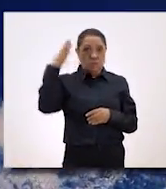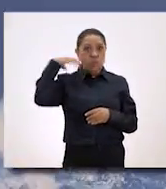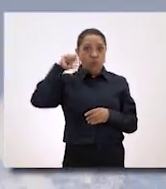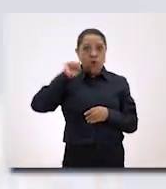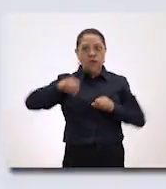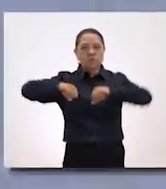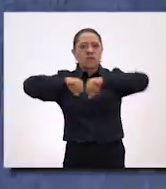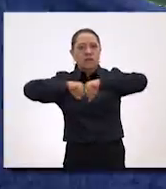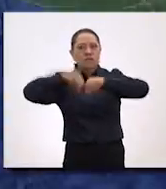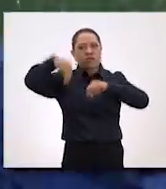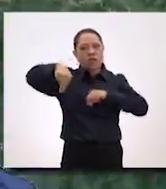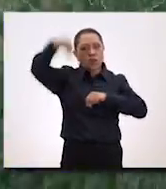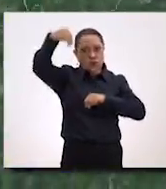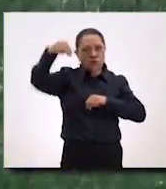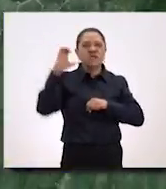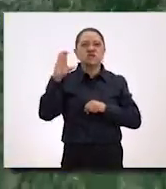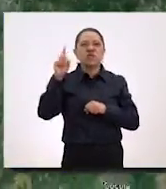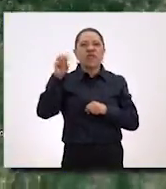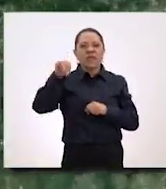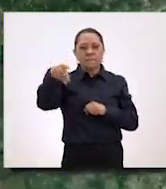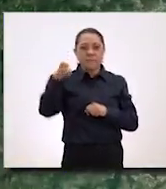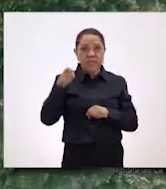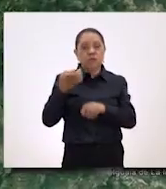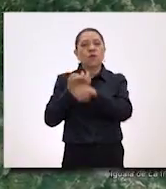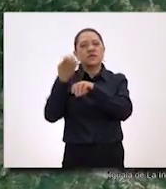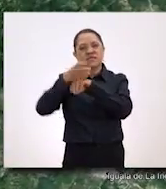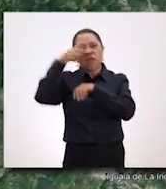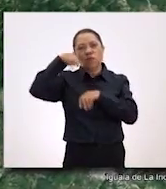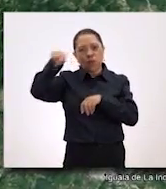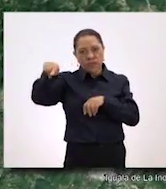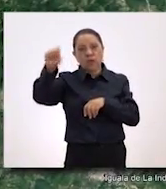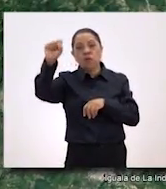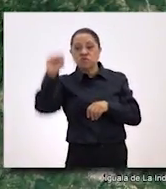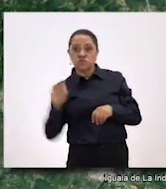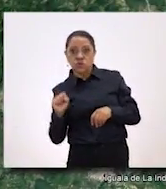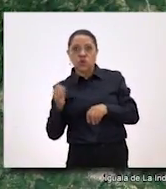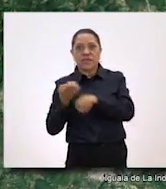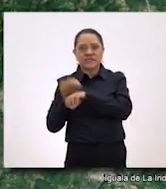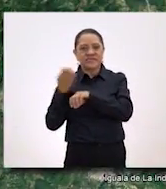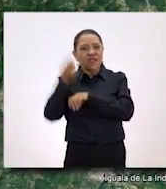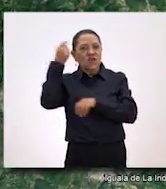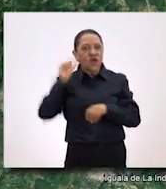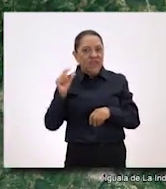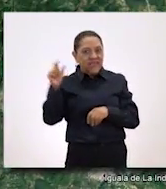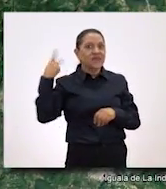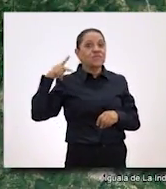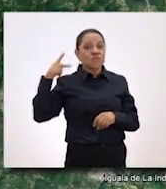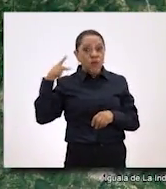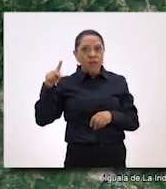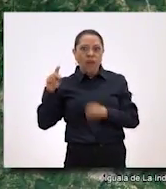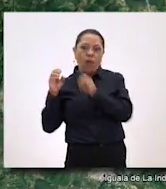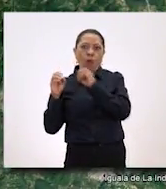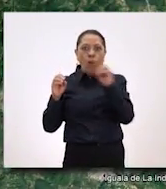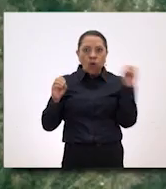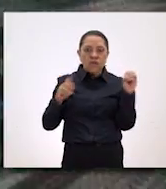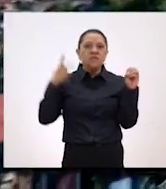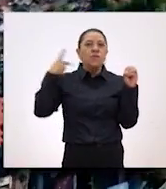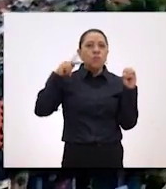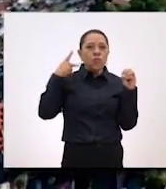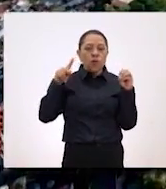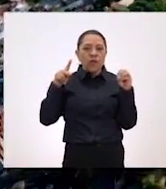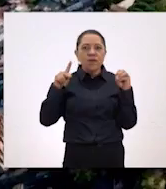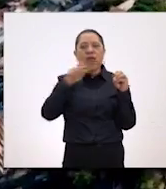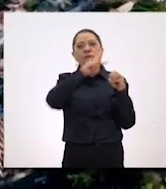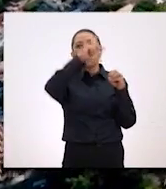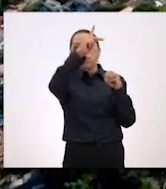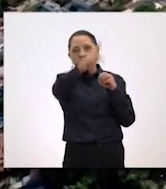Balsas. Morelos limita al norte con la Ciudad de México y el Estado de México, al sur con los estados de Guerrero y Puebla. La